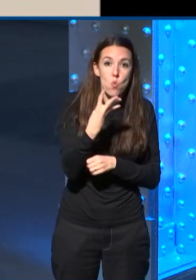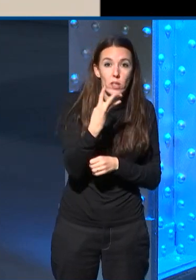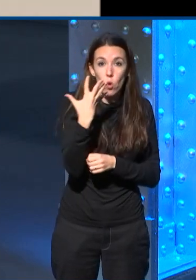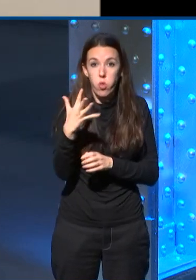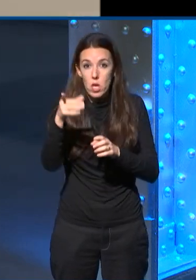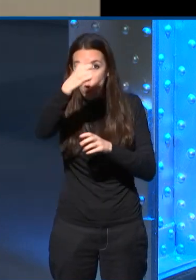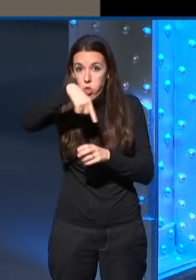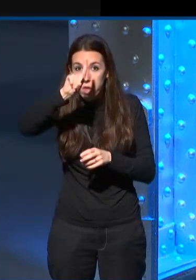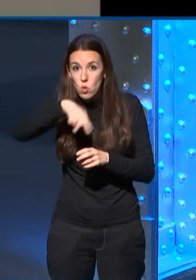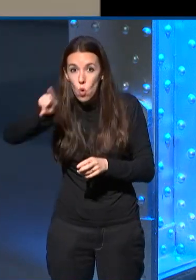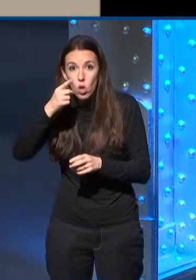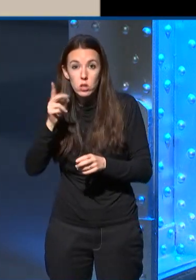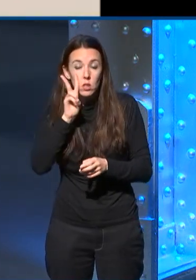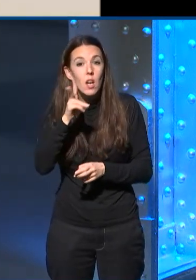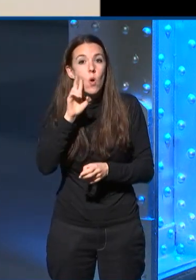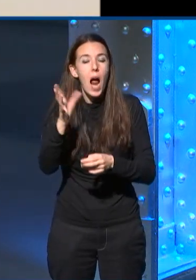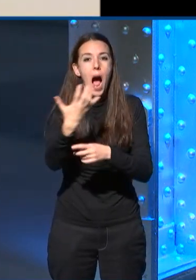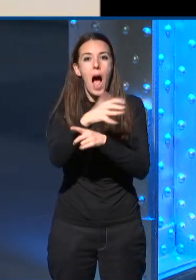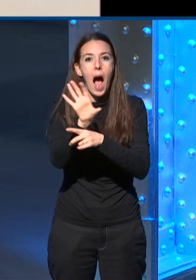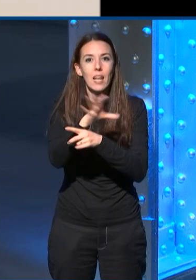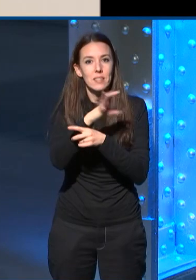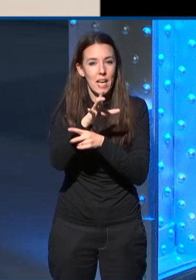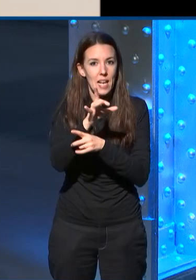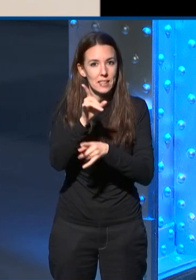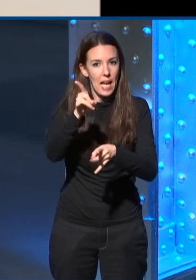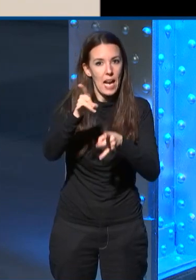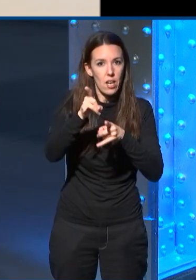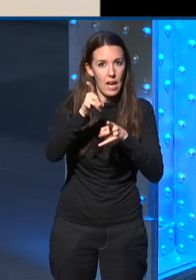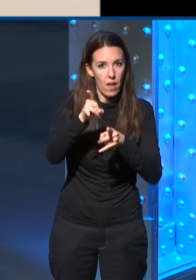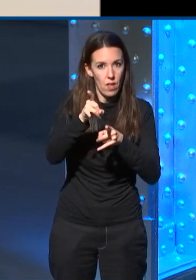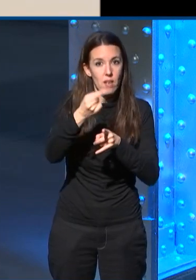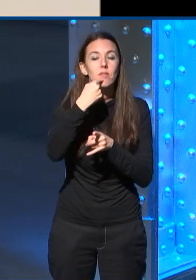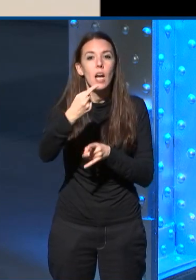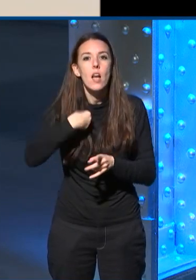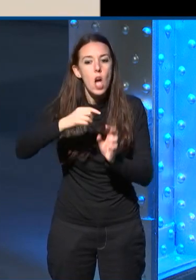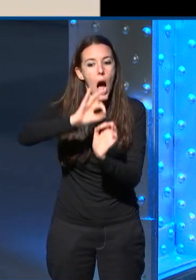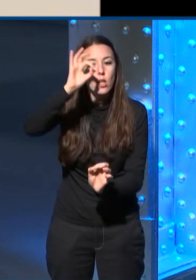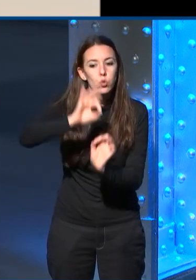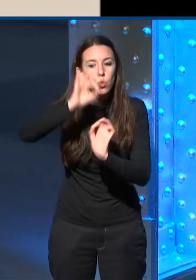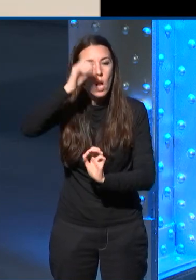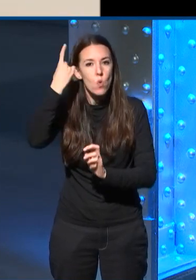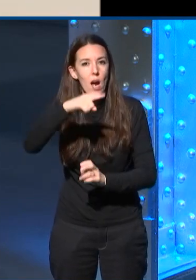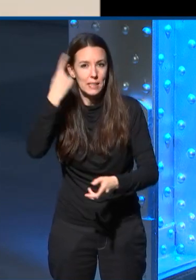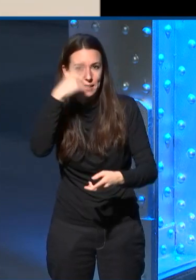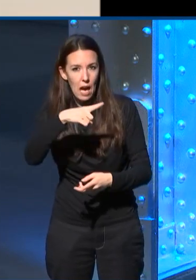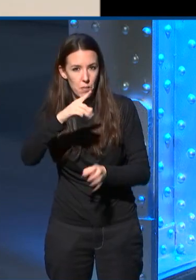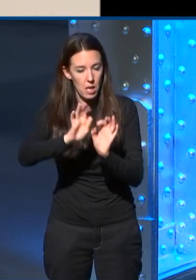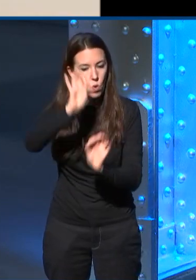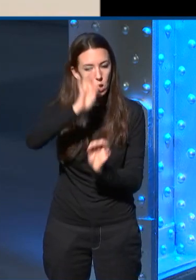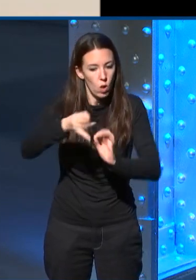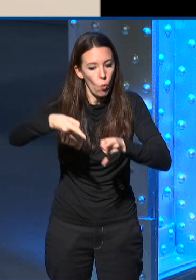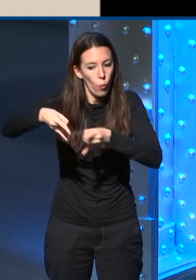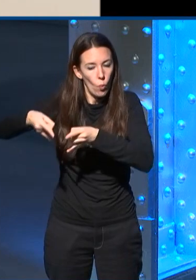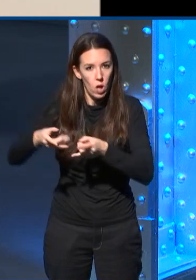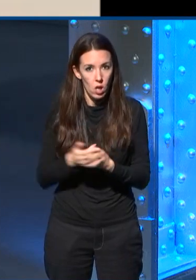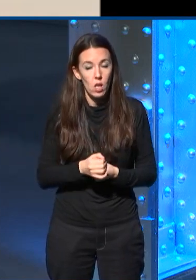vemos en la panza son las antenas del radar de altimetría, el que nos está diciendo a qué altura estamos del suelo. Esos conjuntos también de 3 en